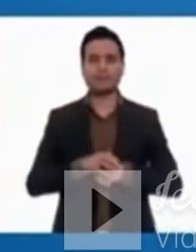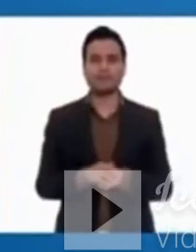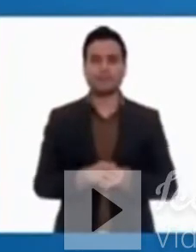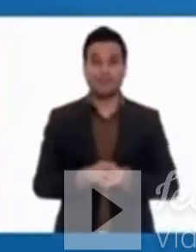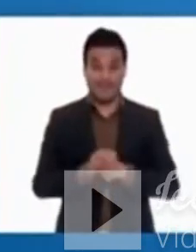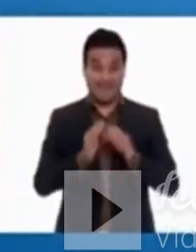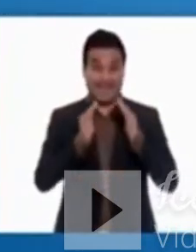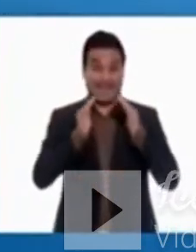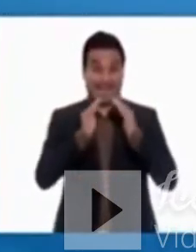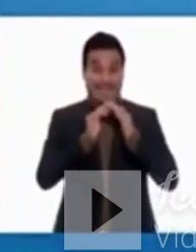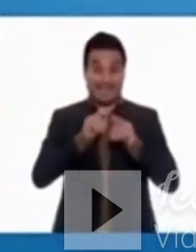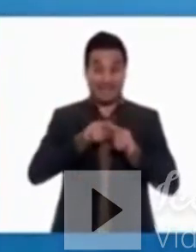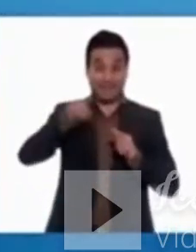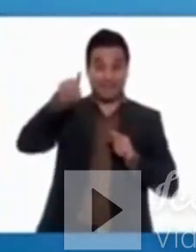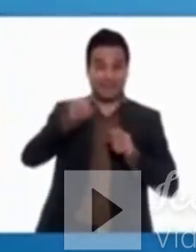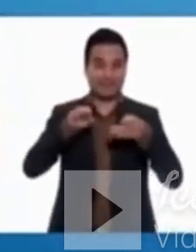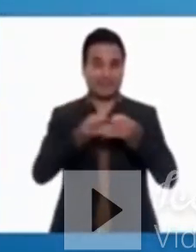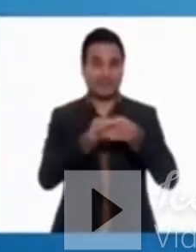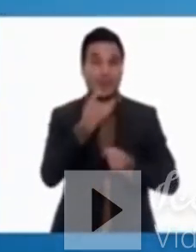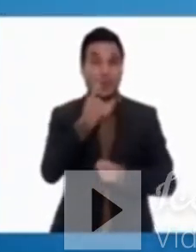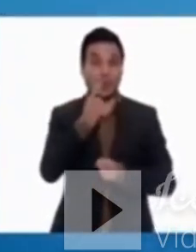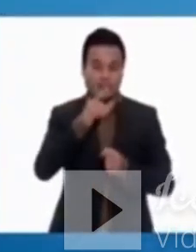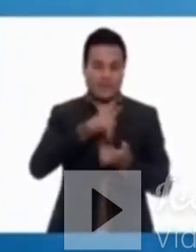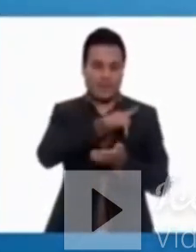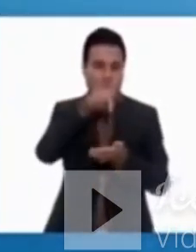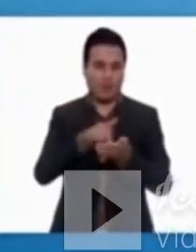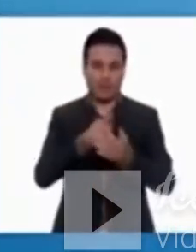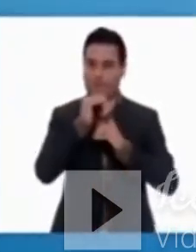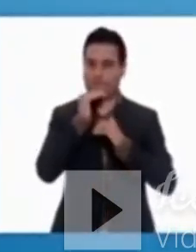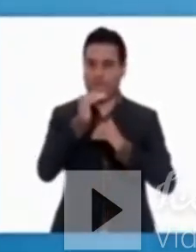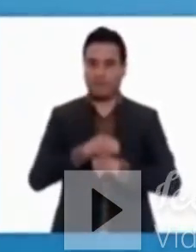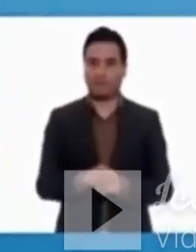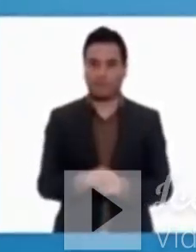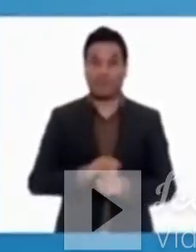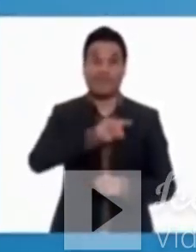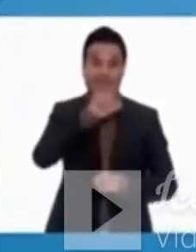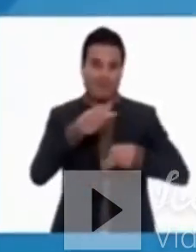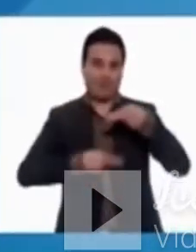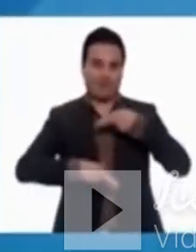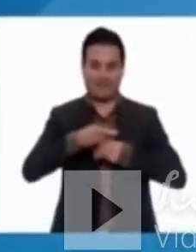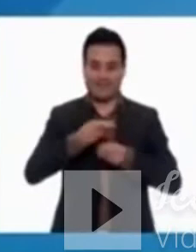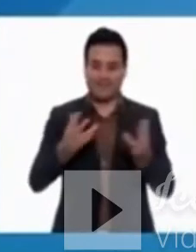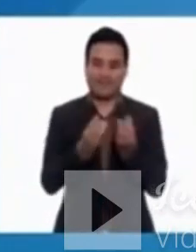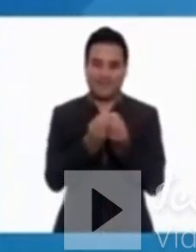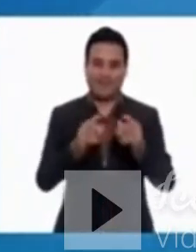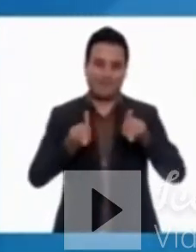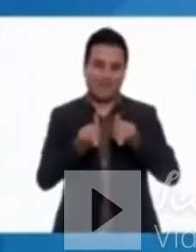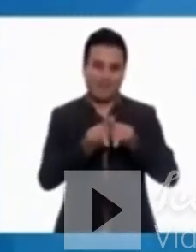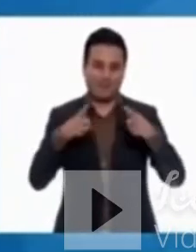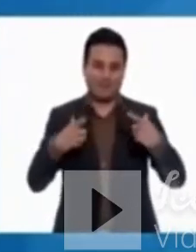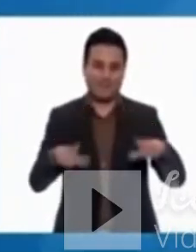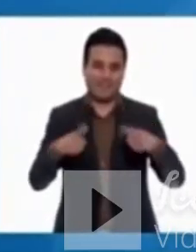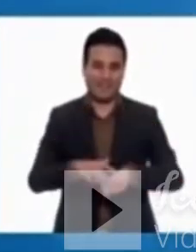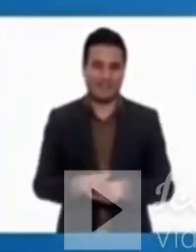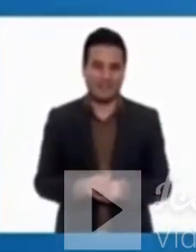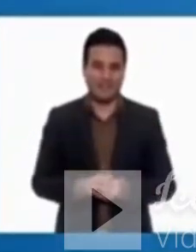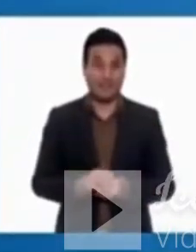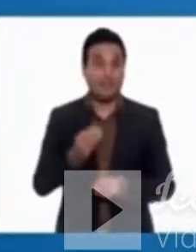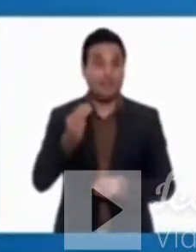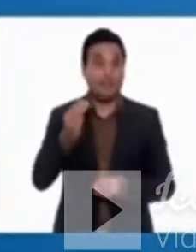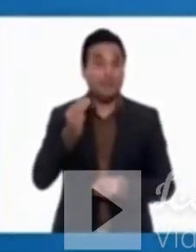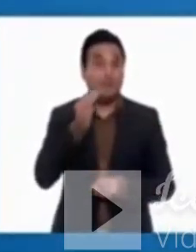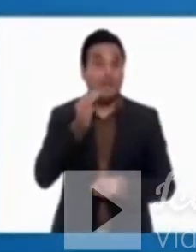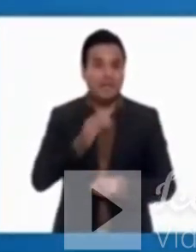casa, ya que más tarde partirá un pastel con sus primos. Como Mariana desconoce qué tan lejos están los lugares que desea